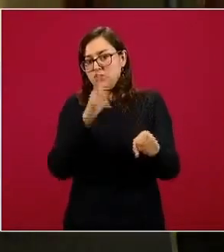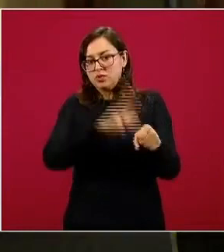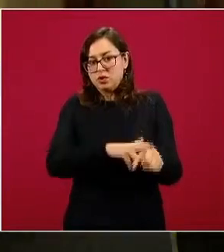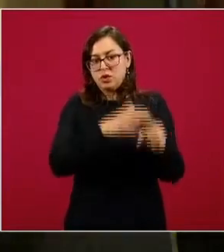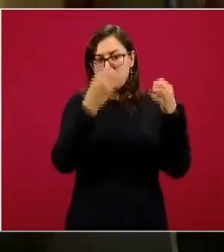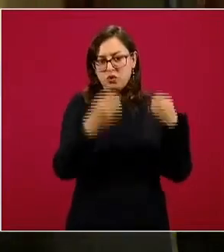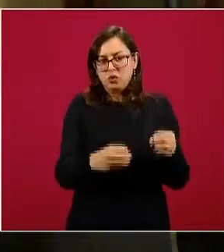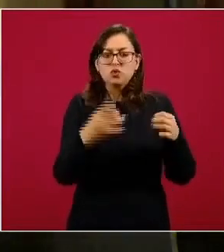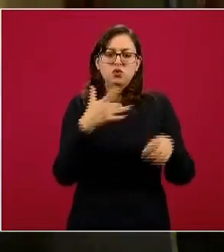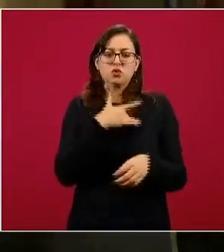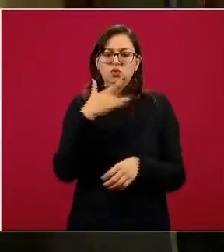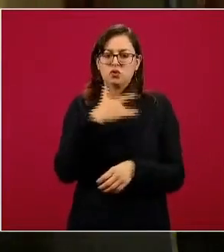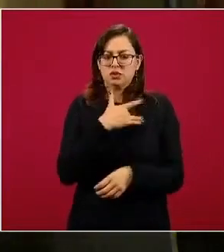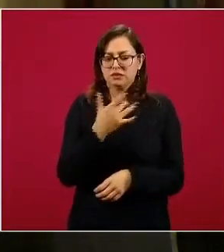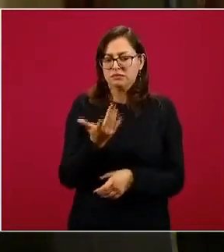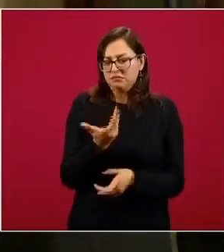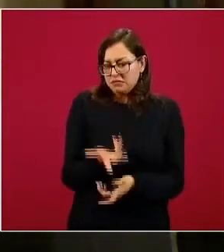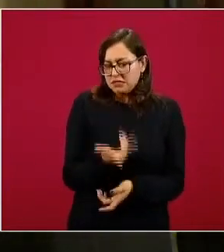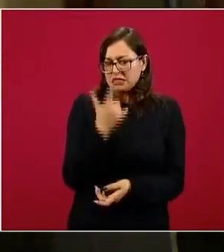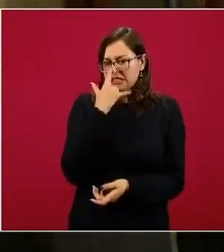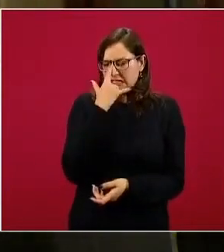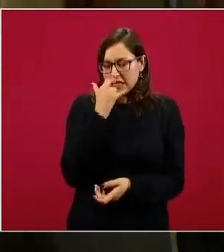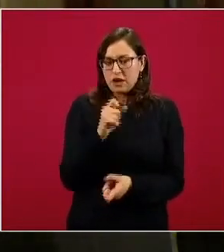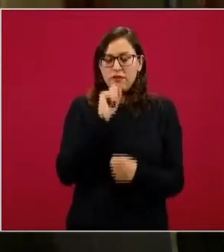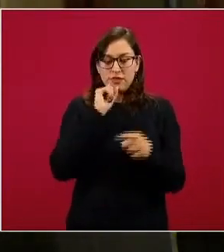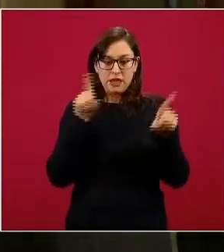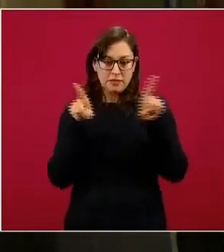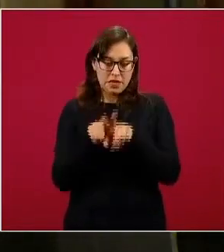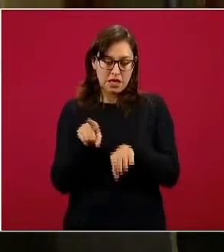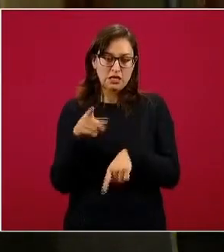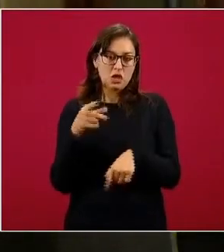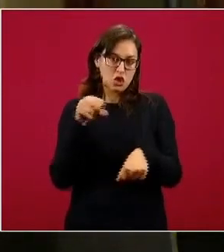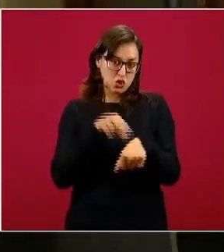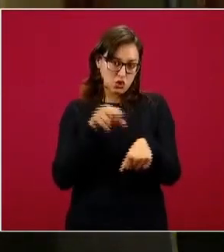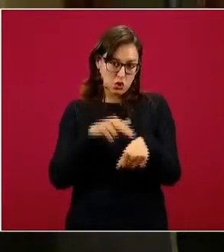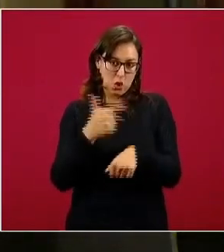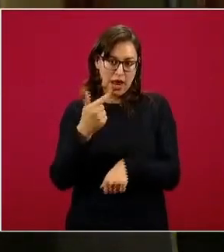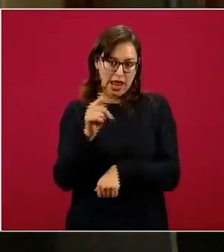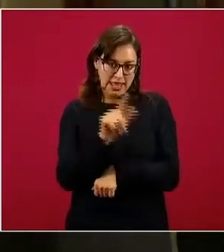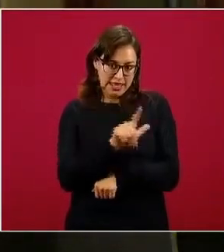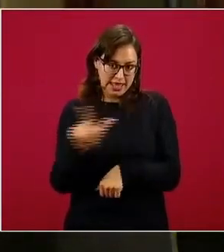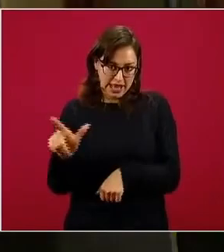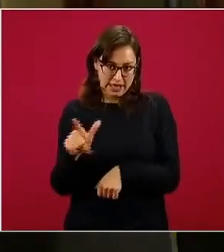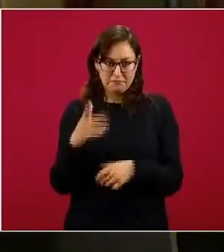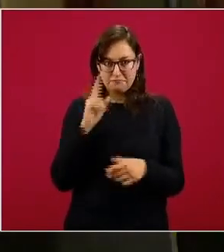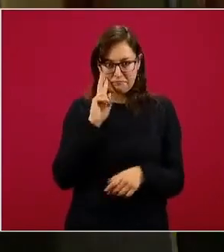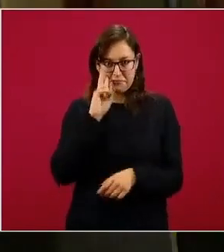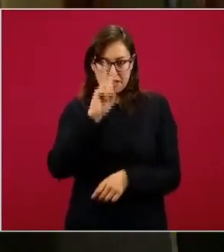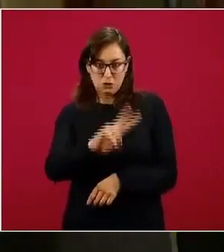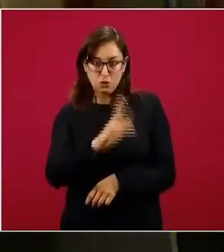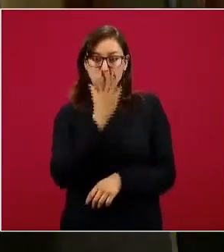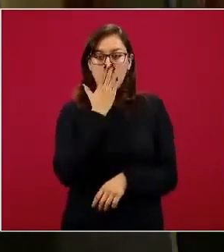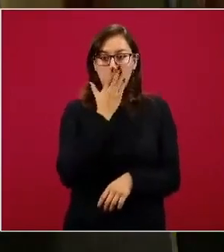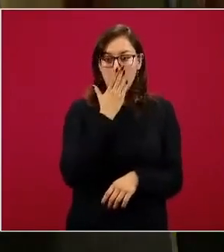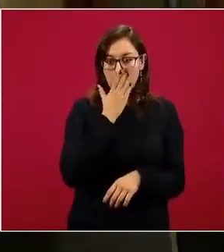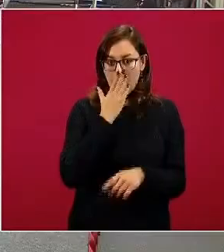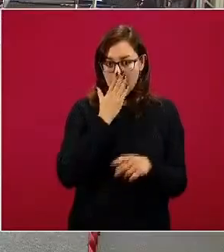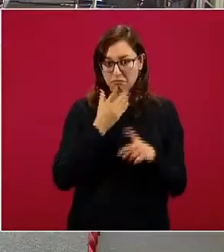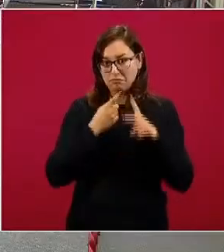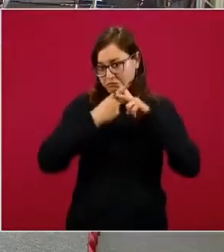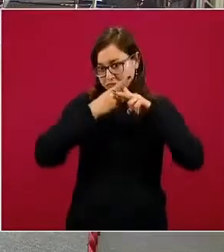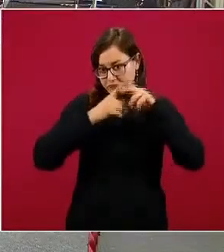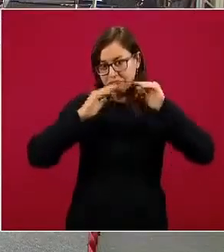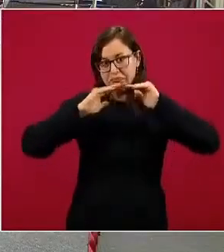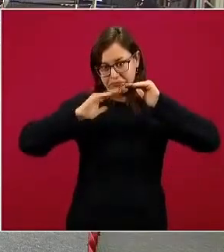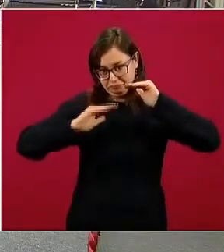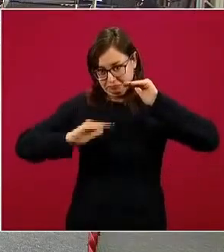temprano me llamó la atención la estadística que presentó además el doctor López-Gatell, al respecto de que en Sonora pues tenemos una clara tendencia de baja. Sin embargo,